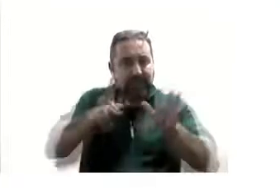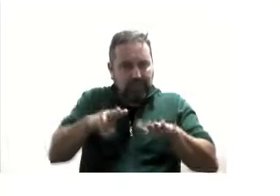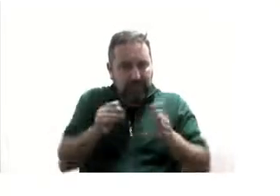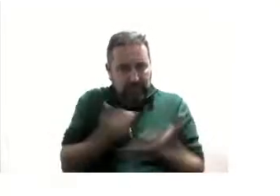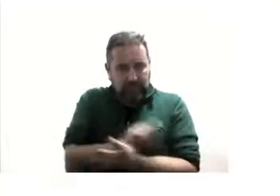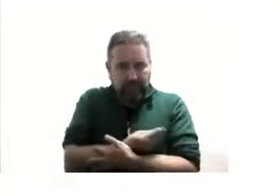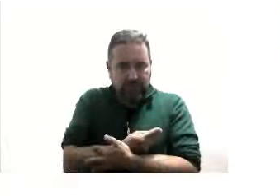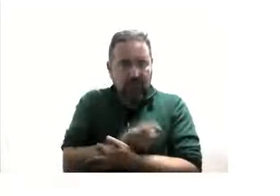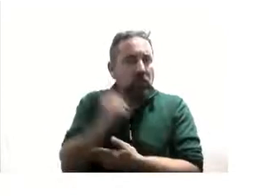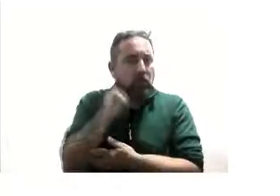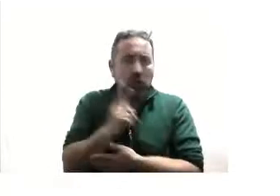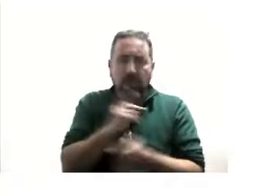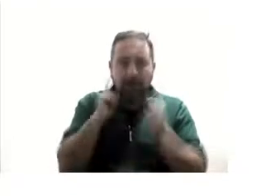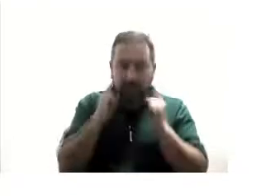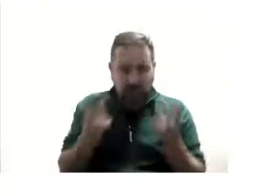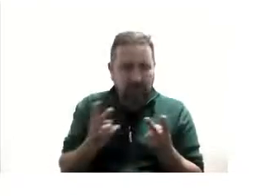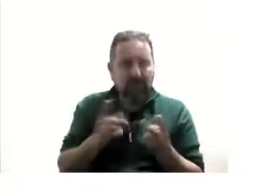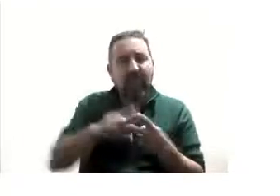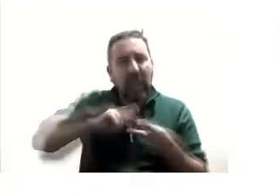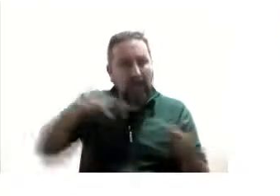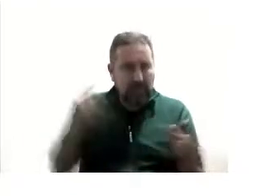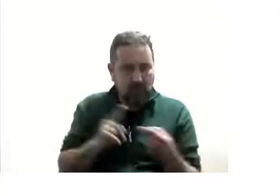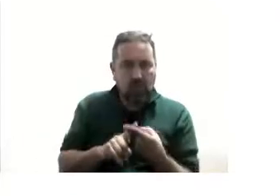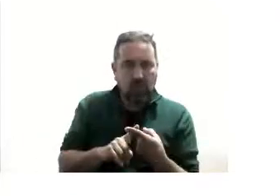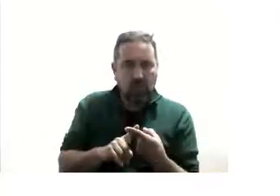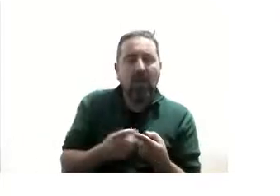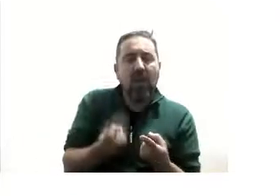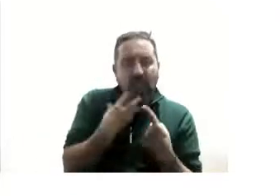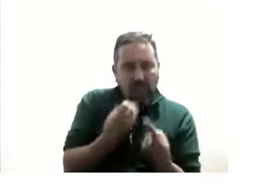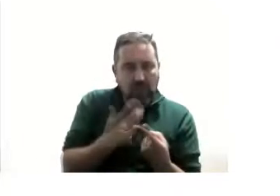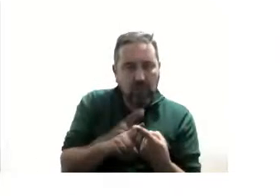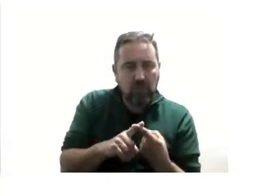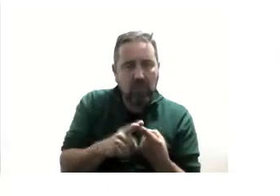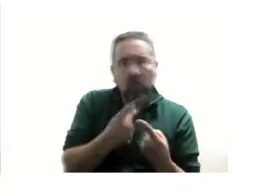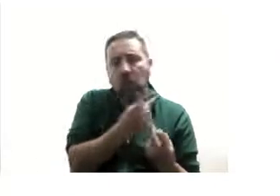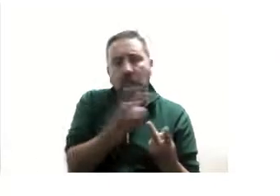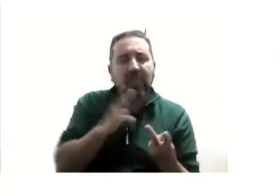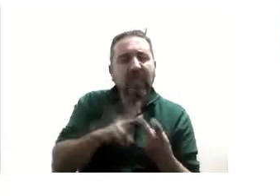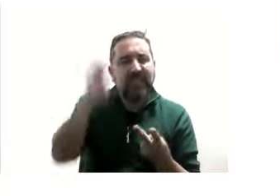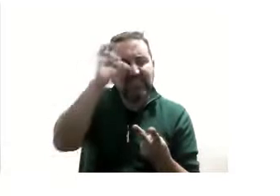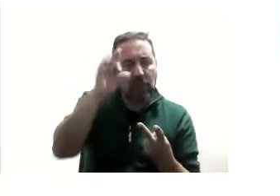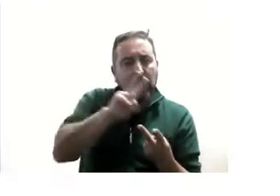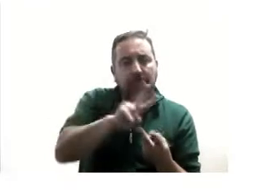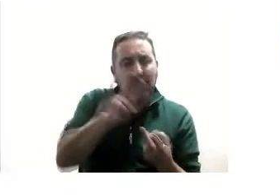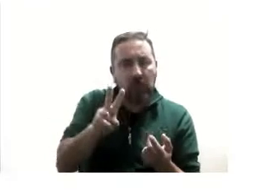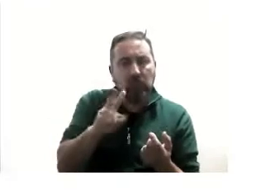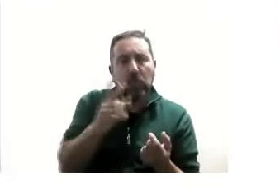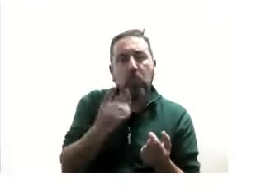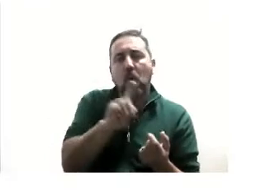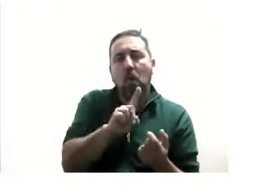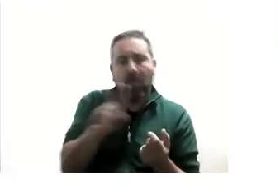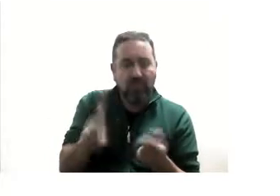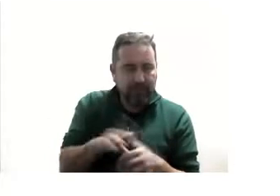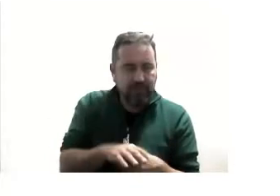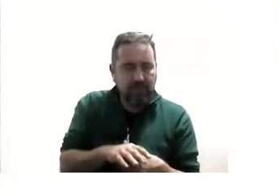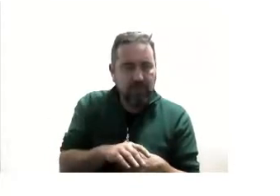una sordera bilateral de origen genético. Nos da el dato duplicación síndrome 22q11, que